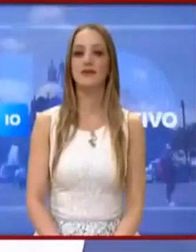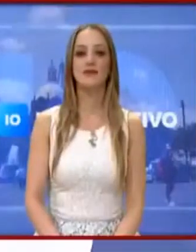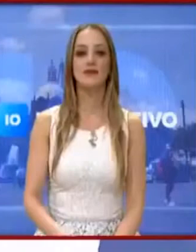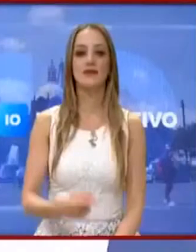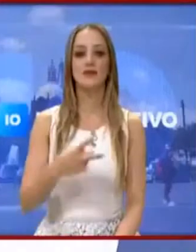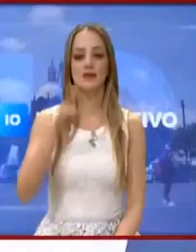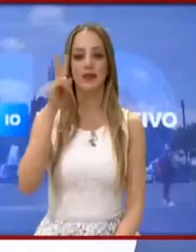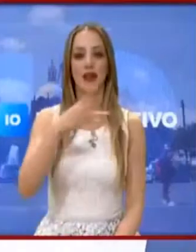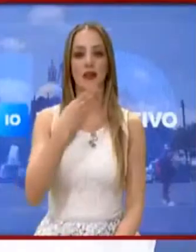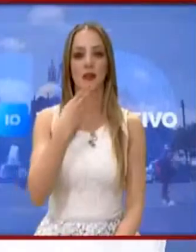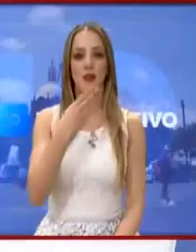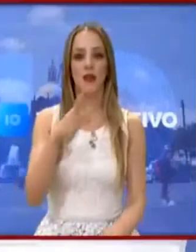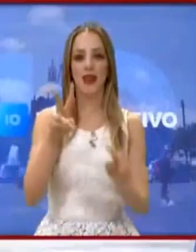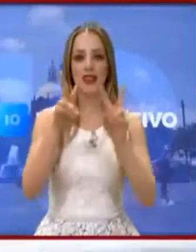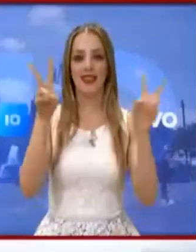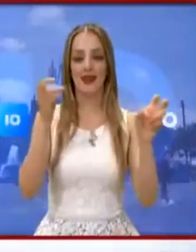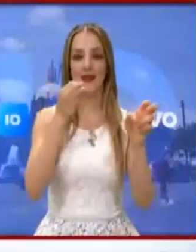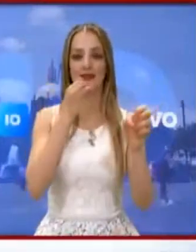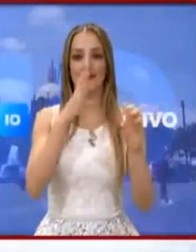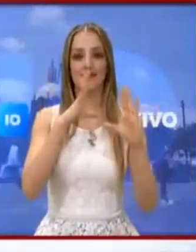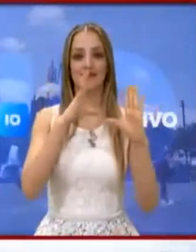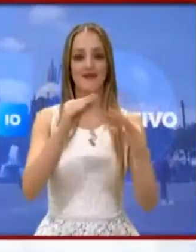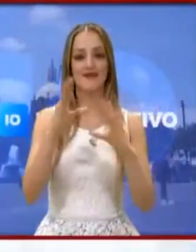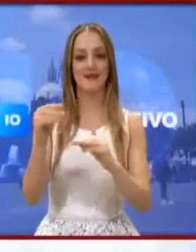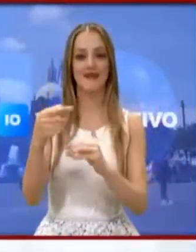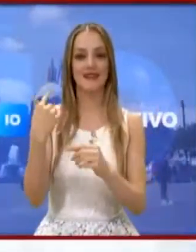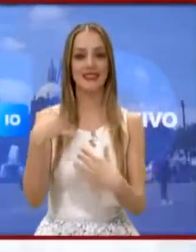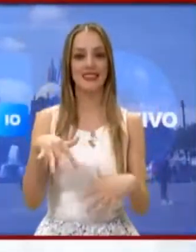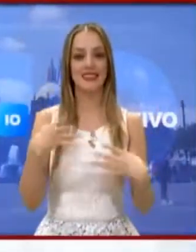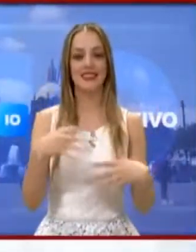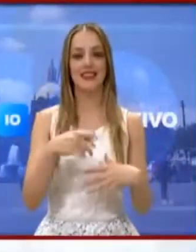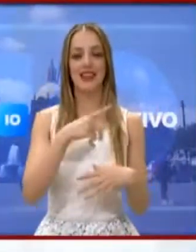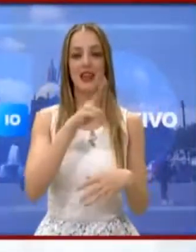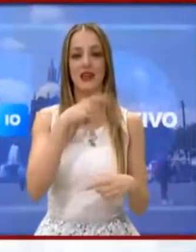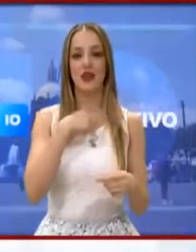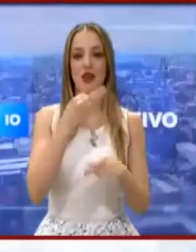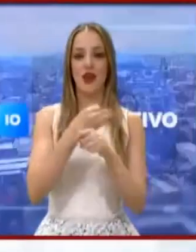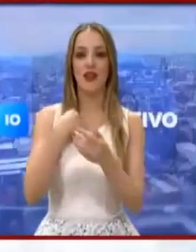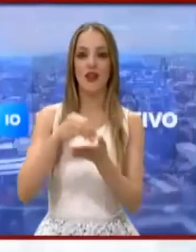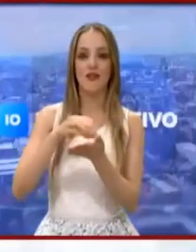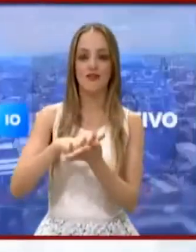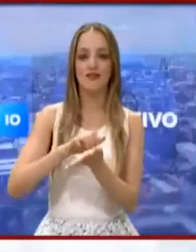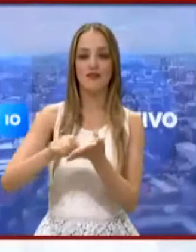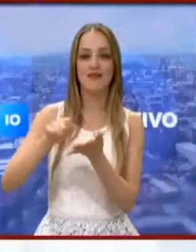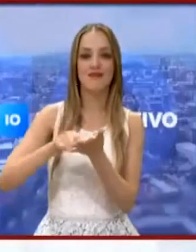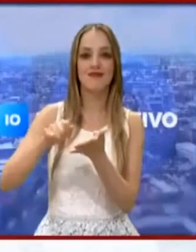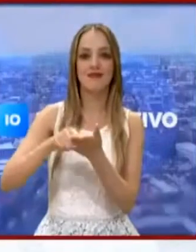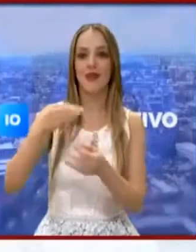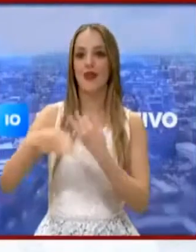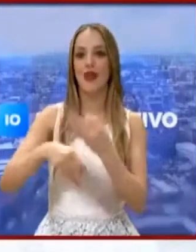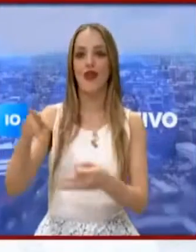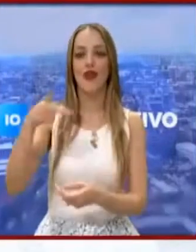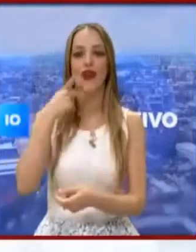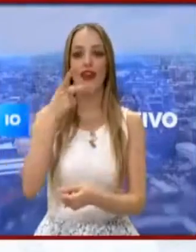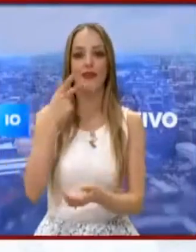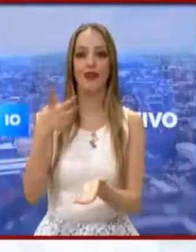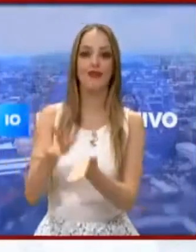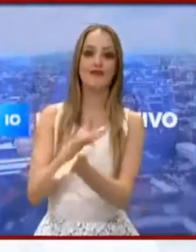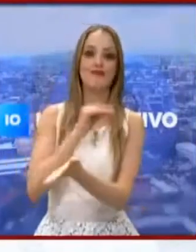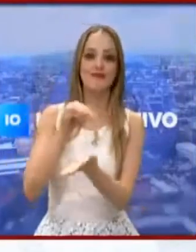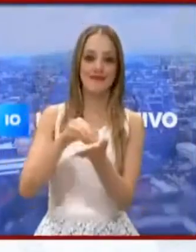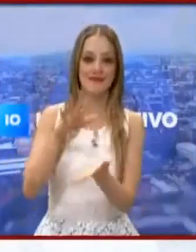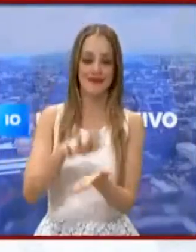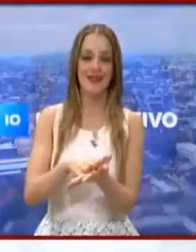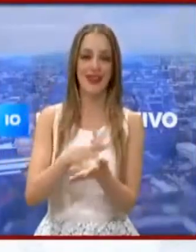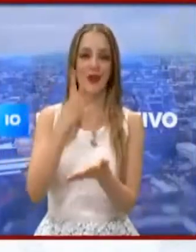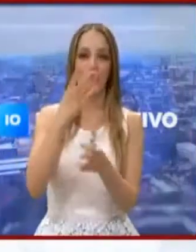Oye, qué buen tema el de Iván el día de hoy. ¿Qué le pasa a Iván este Yo lunes? Estaba anotando todo. Exacto. ¿No? Los últimos, ¿verdad? Sus